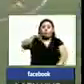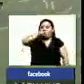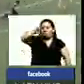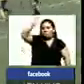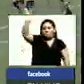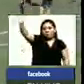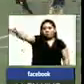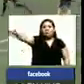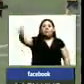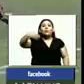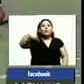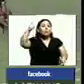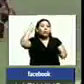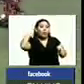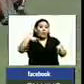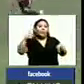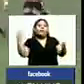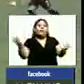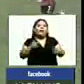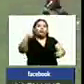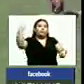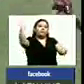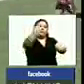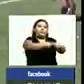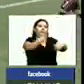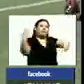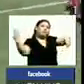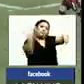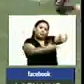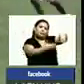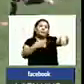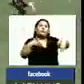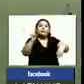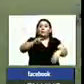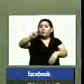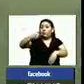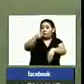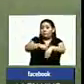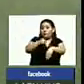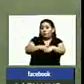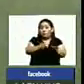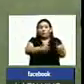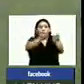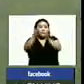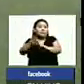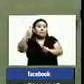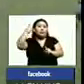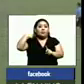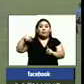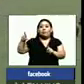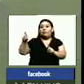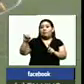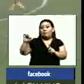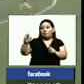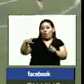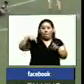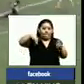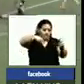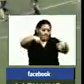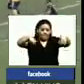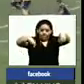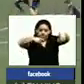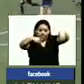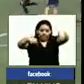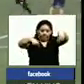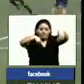Javier Lescano ejecutó un pénalti a la perfección Luego, en la segunda mitad Diego Galdámez Coca Condujo un balón Y justo